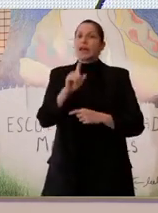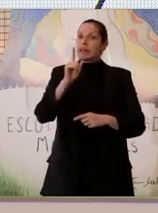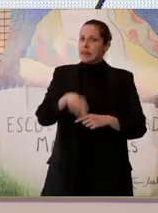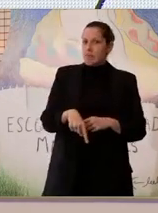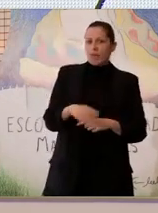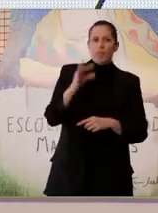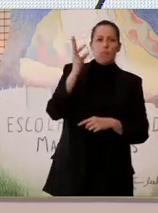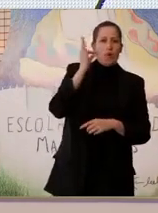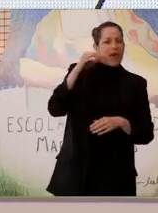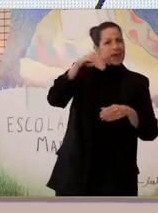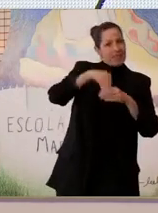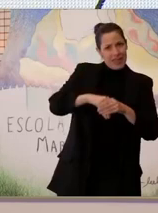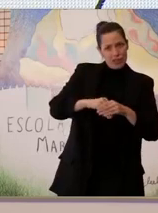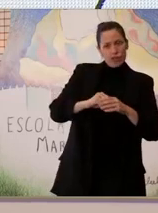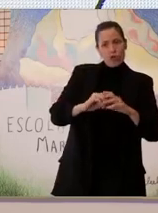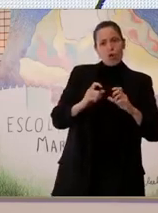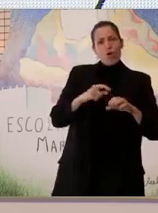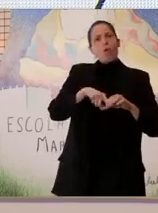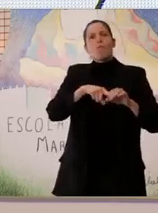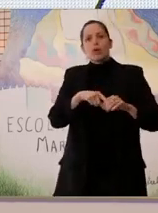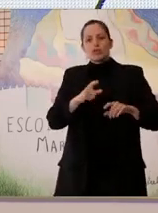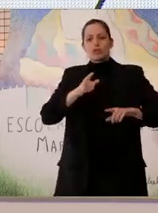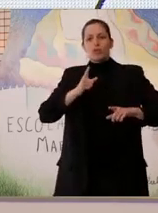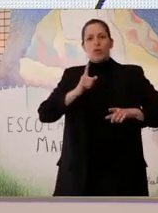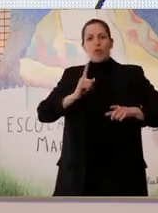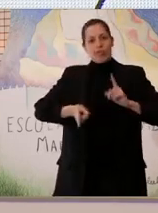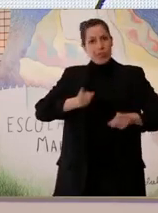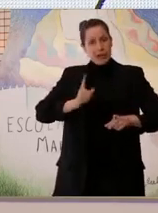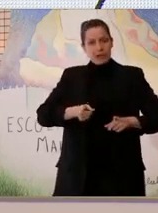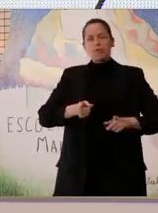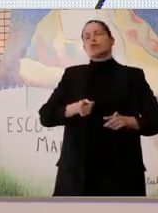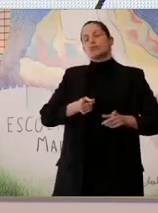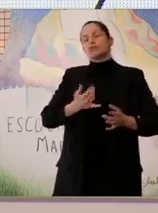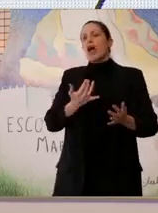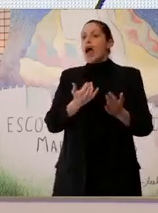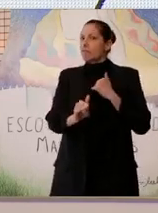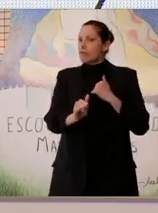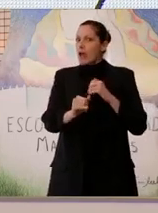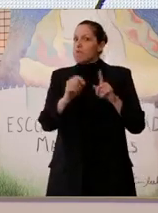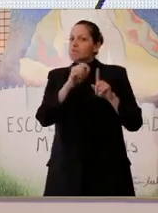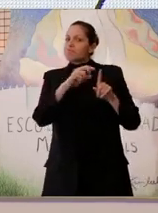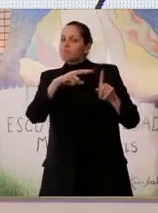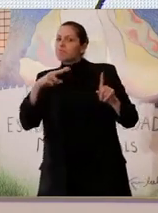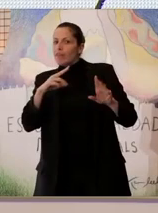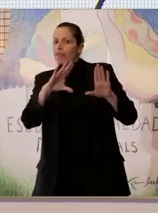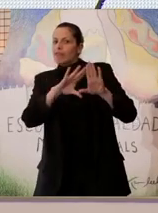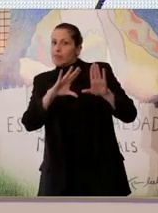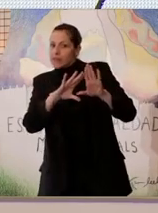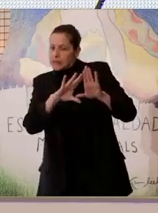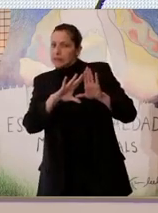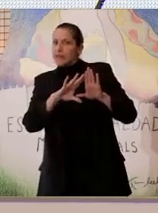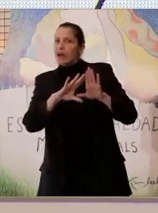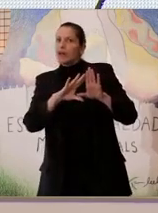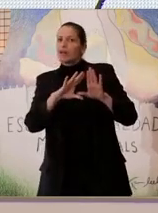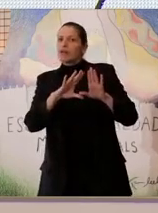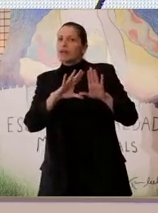también se van a producir cambios a cestra, porque obviamente la perspectiva feminista, la mirada feminista, la implicación que tenemos las mujeres,